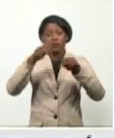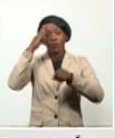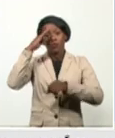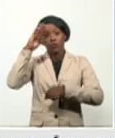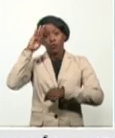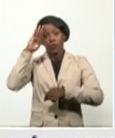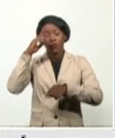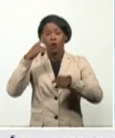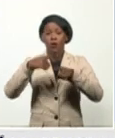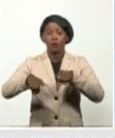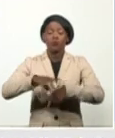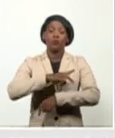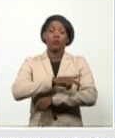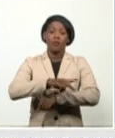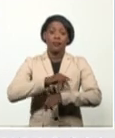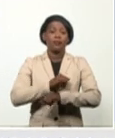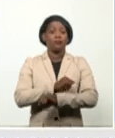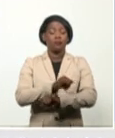y